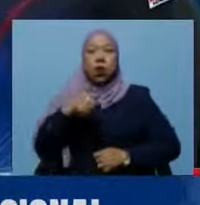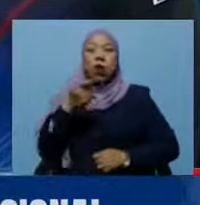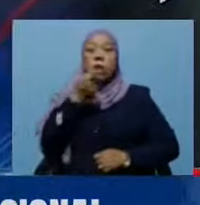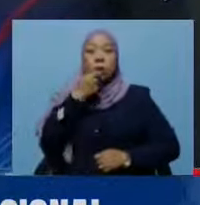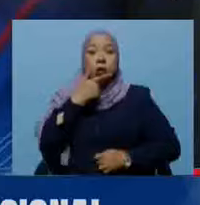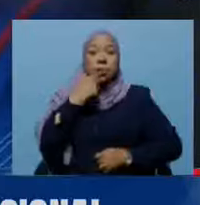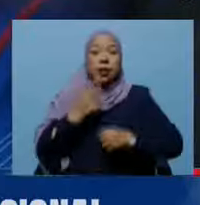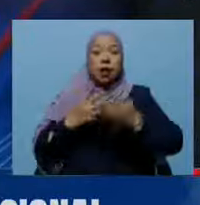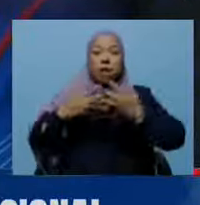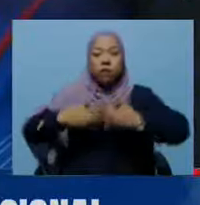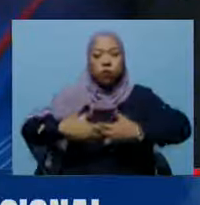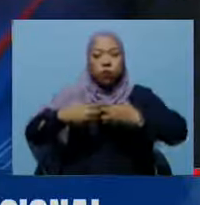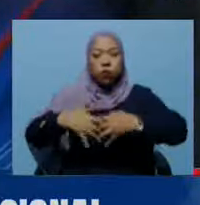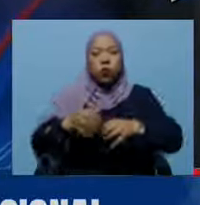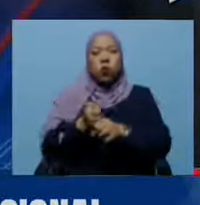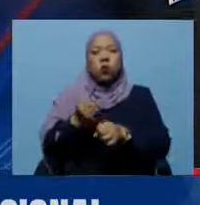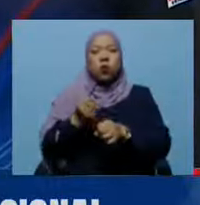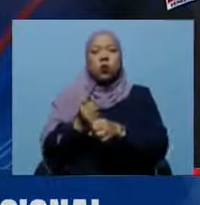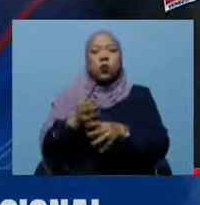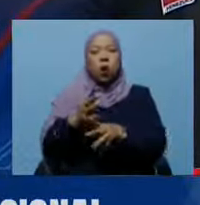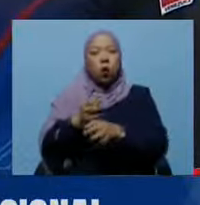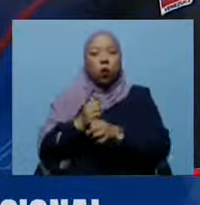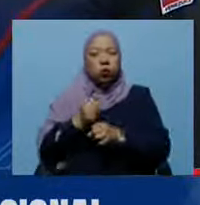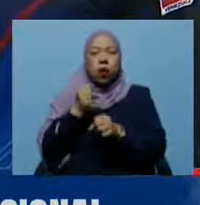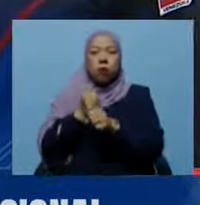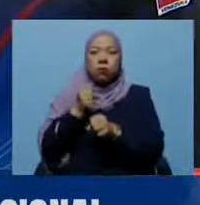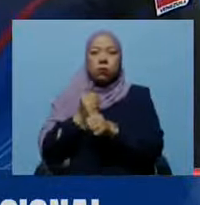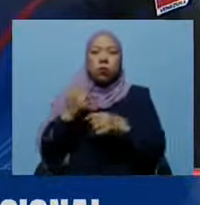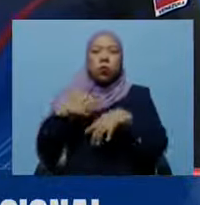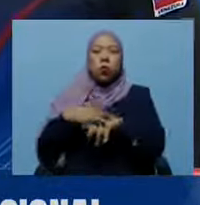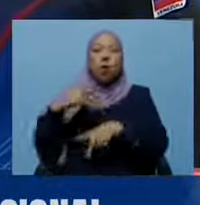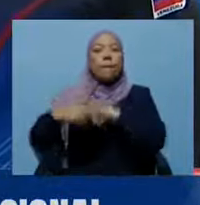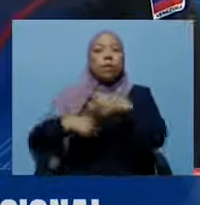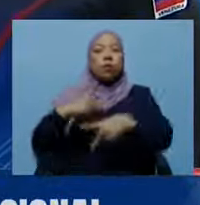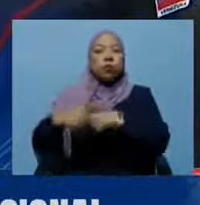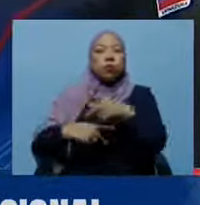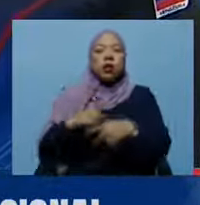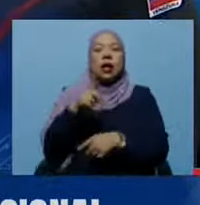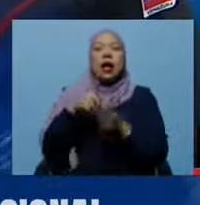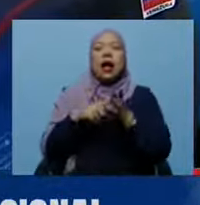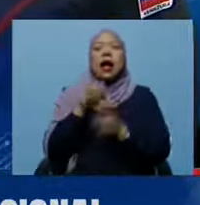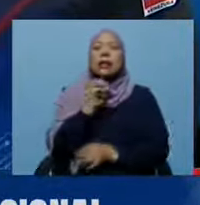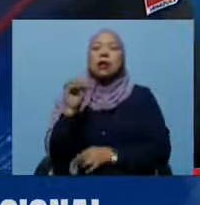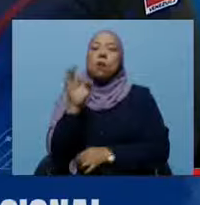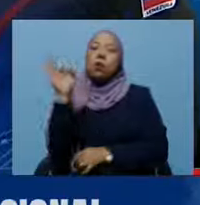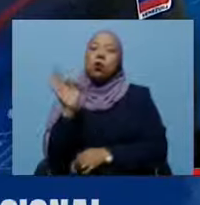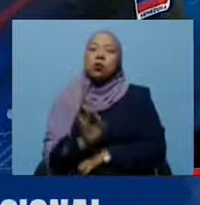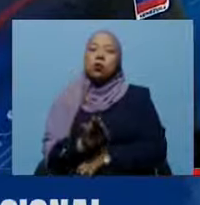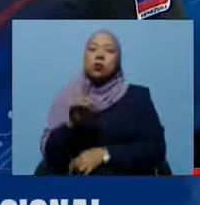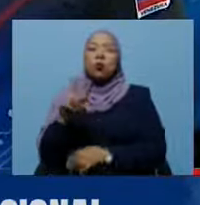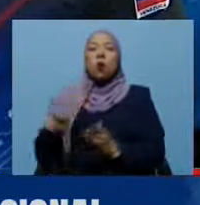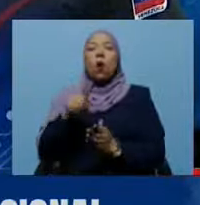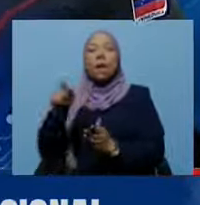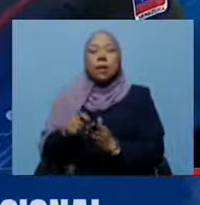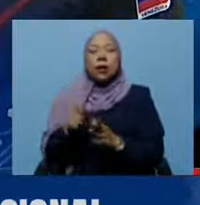recuperado y por consolidar en la producción al 100%